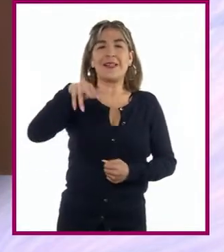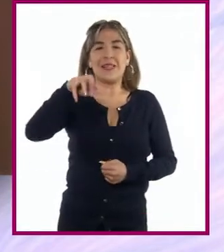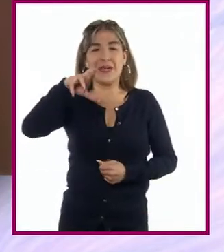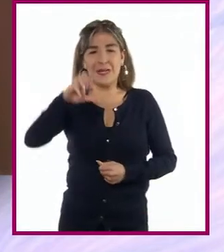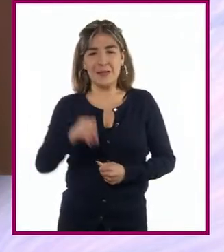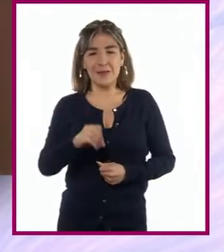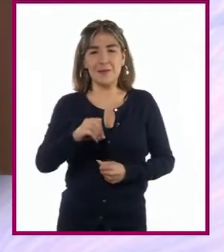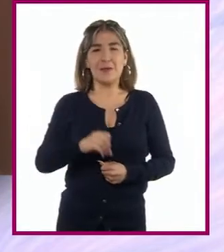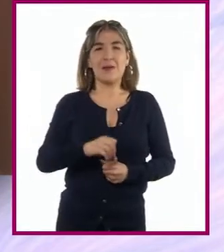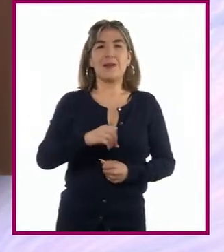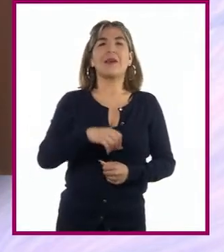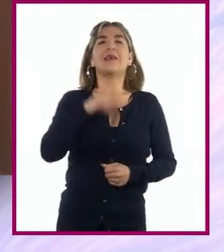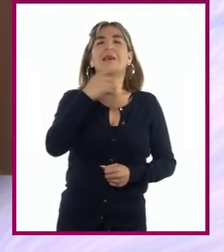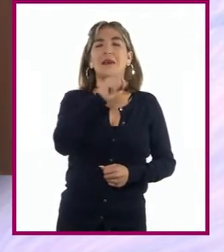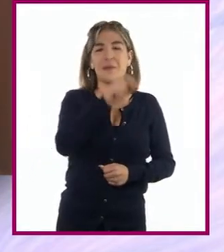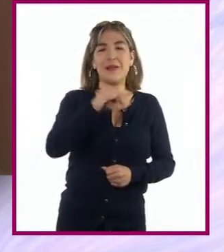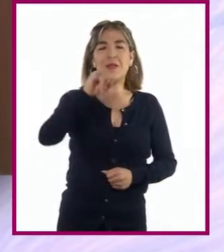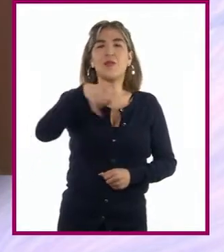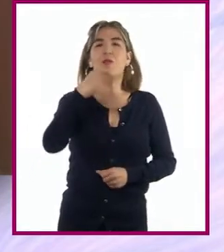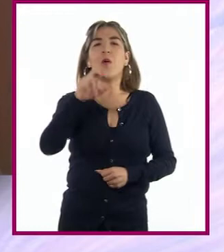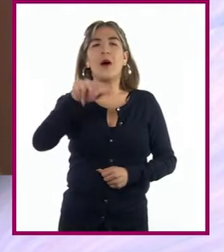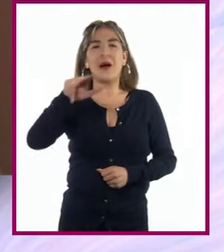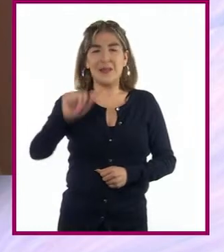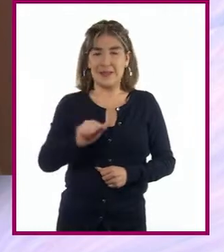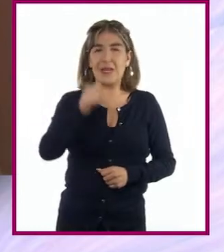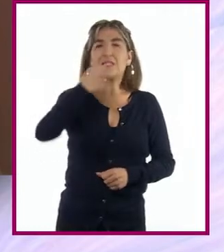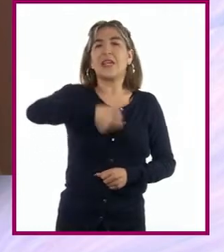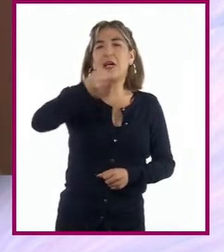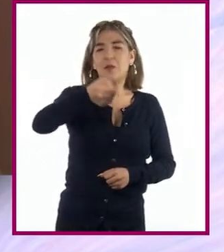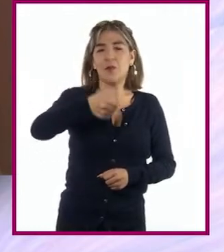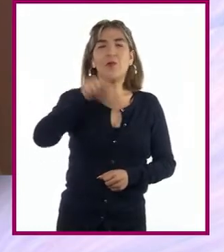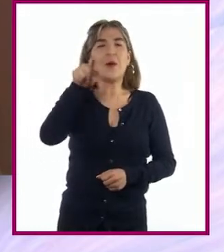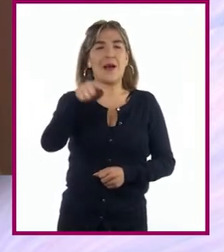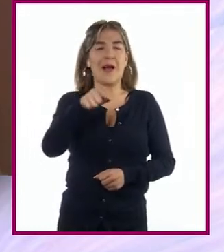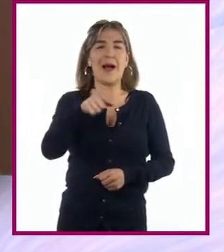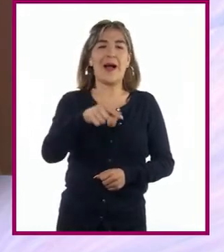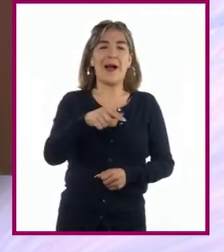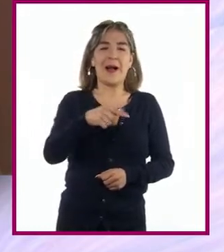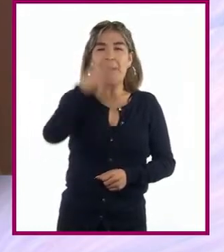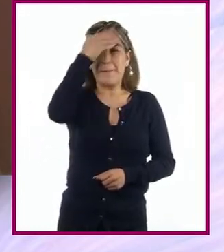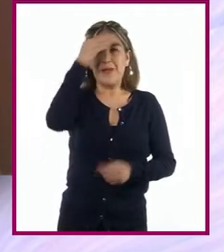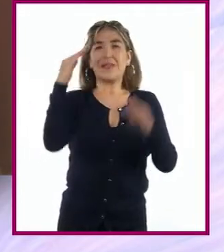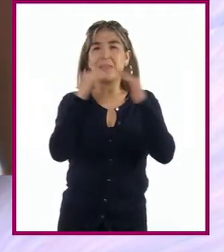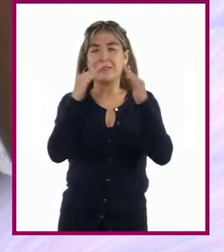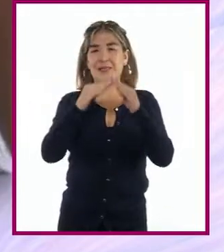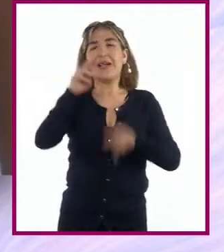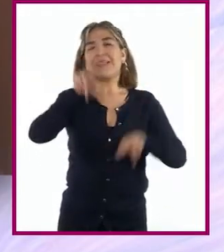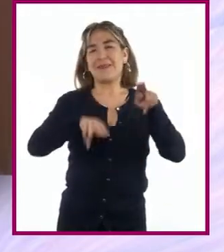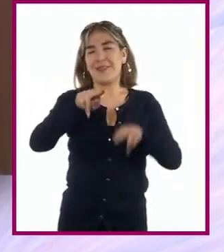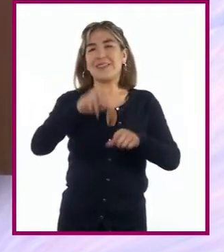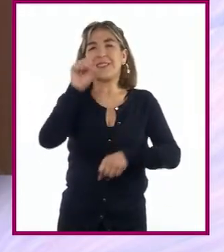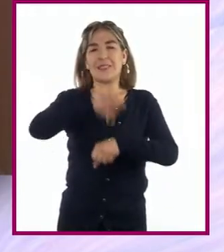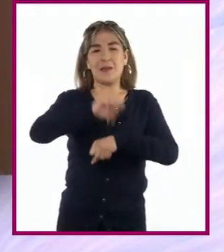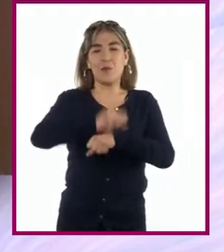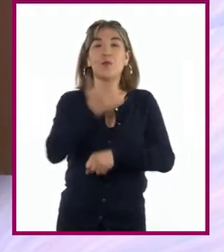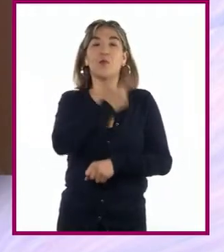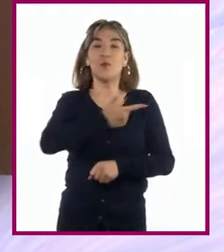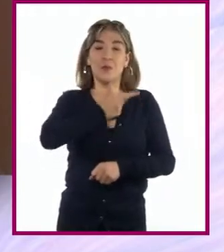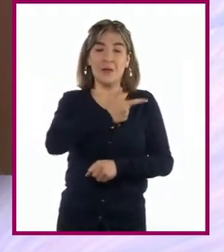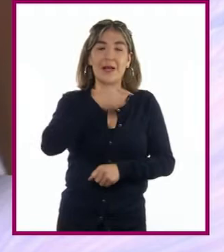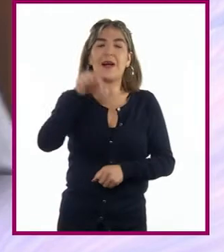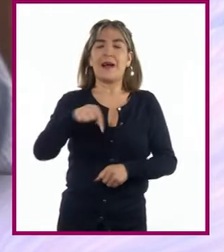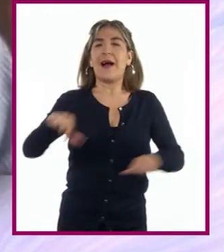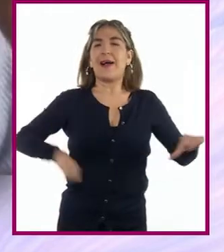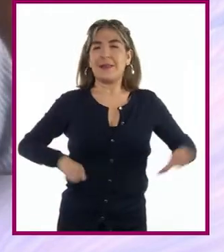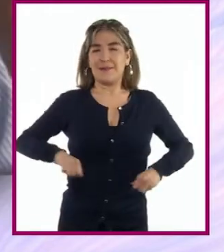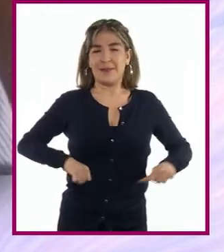Huitrón y un saludo especial a los alumnos de Aprende en Casa de nivel secundaria. Con gusto, un